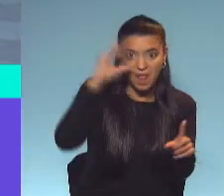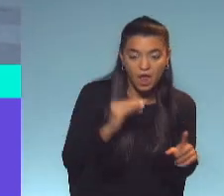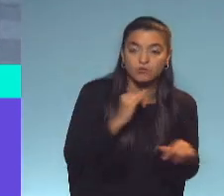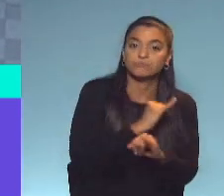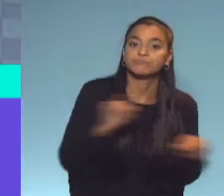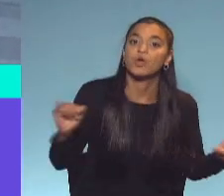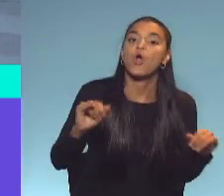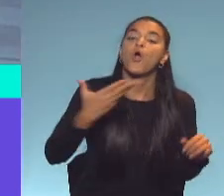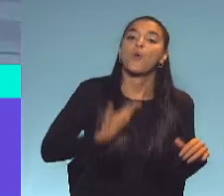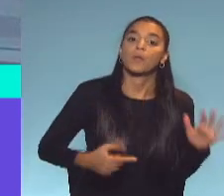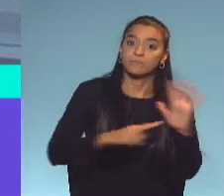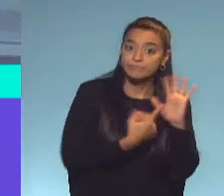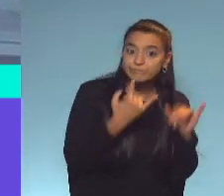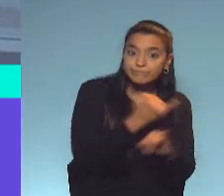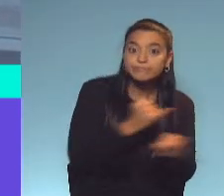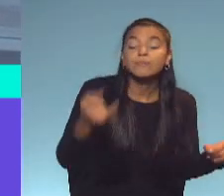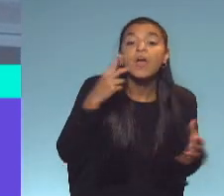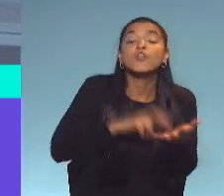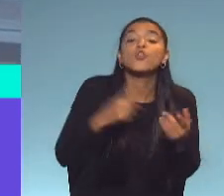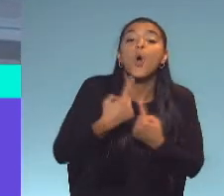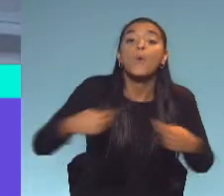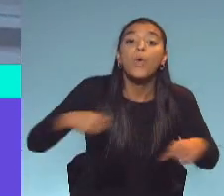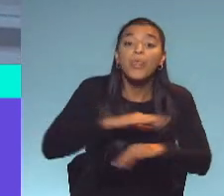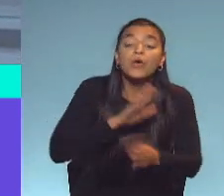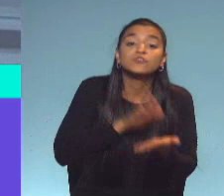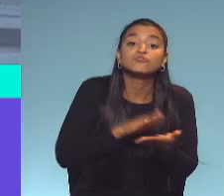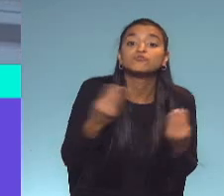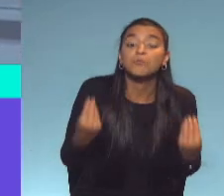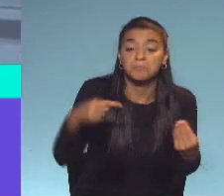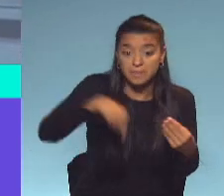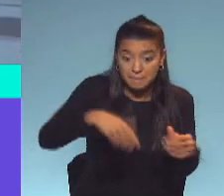esta medida y se espera novedades para las próximas horas sobre si